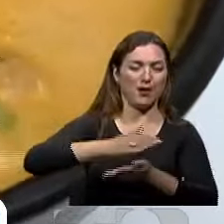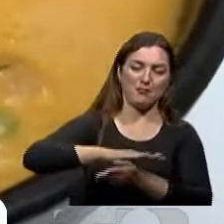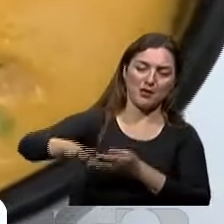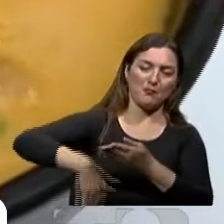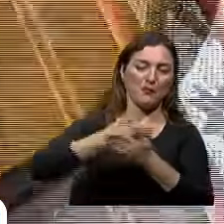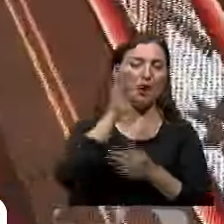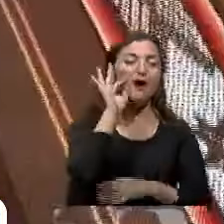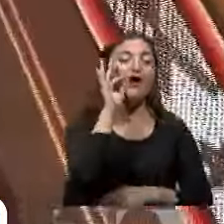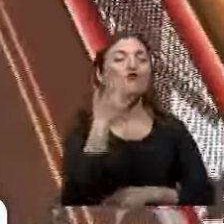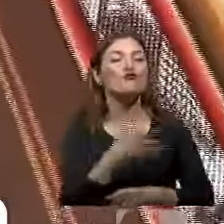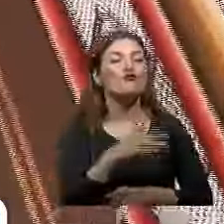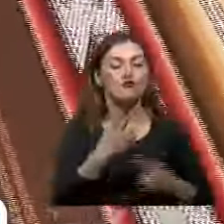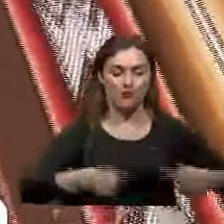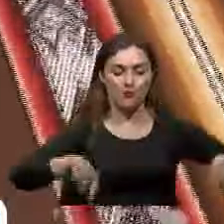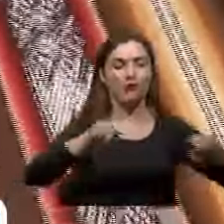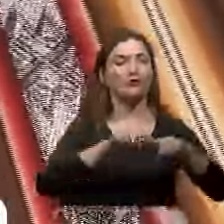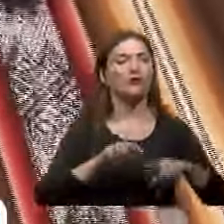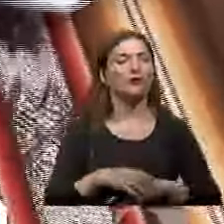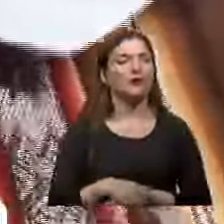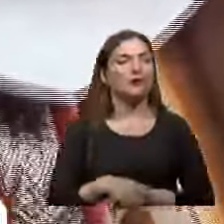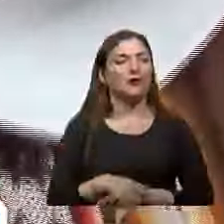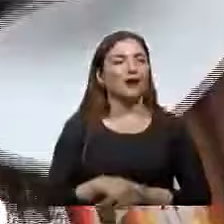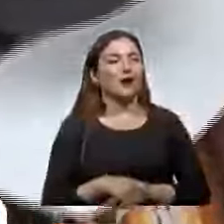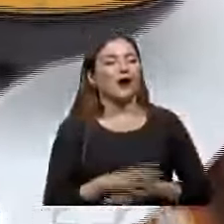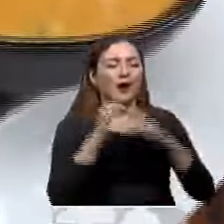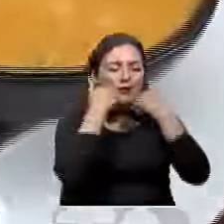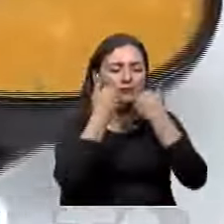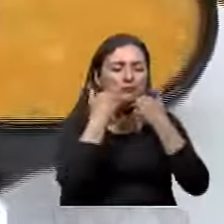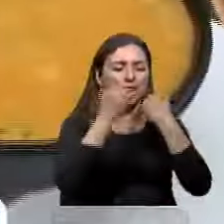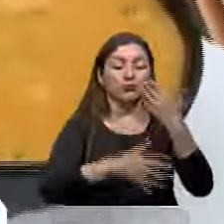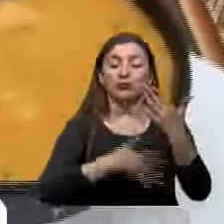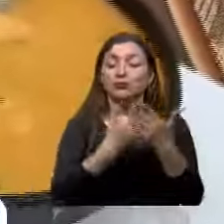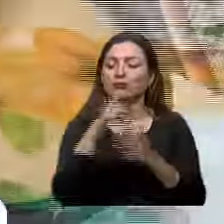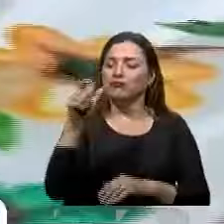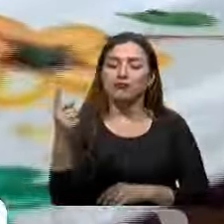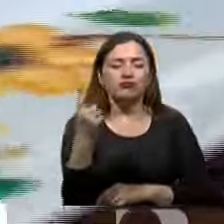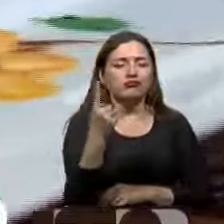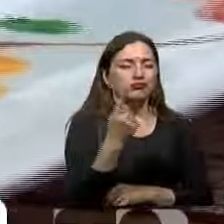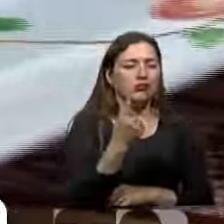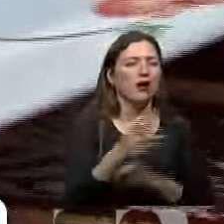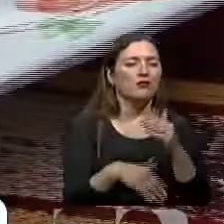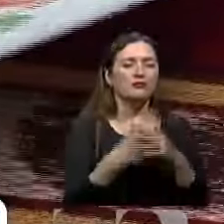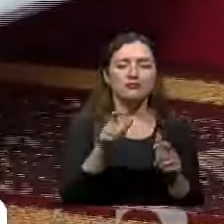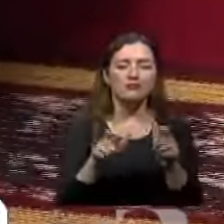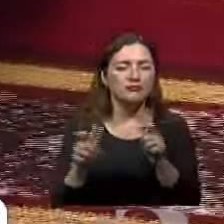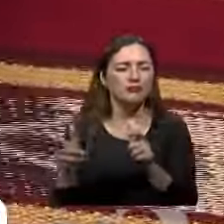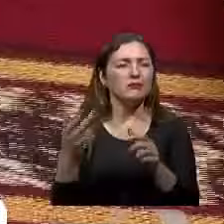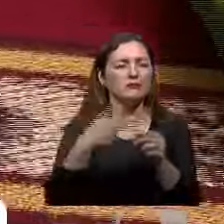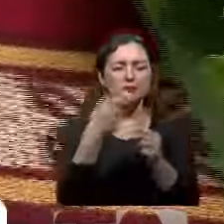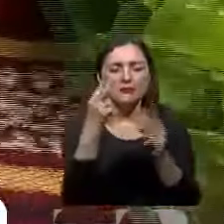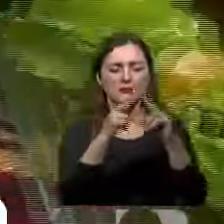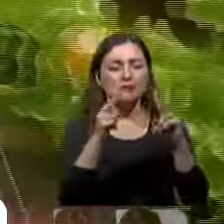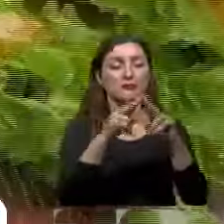estas delicias de platos que les hago con mucho cariño para todos mis clientes y toda la gente que venga aquí a conocer